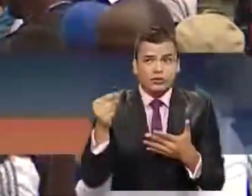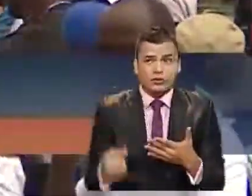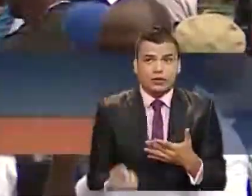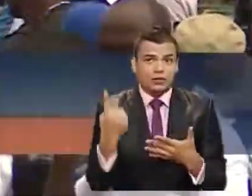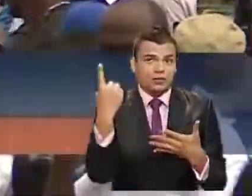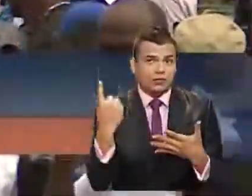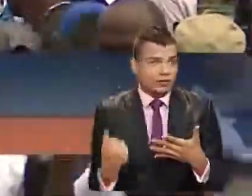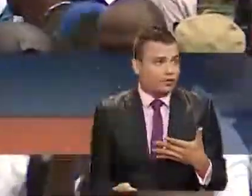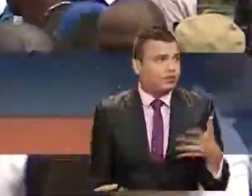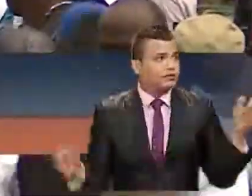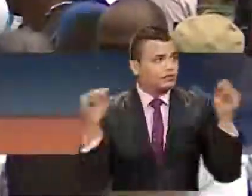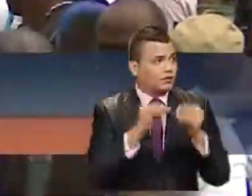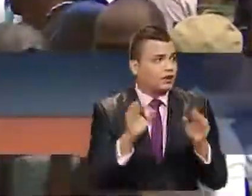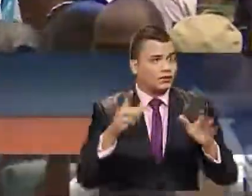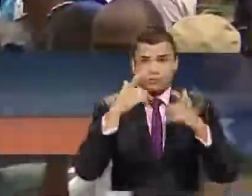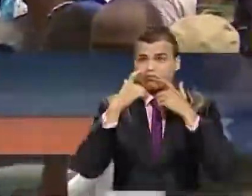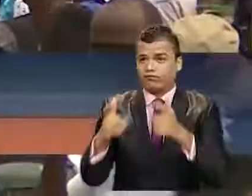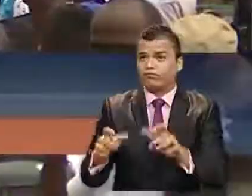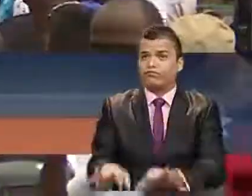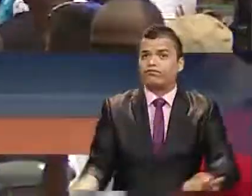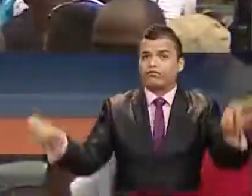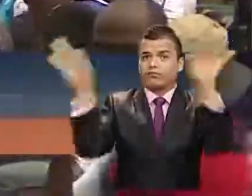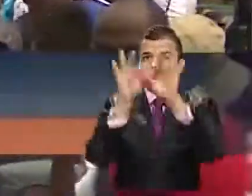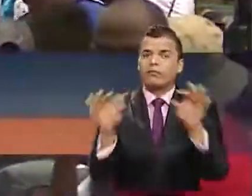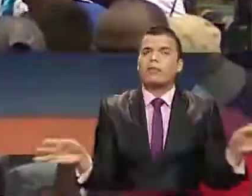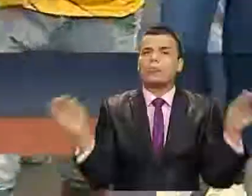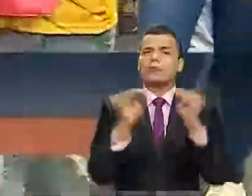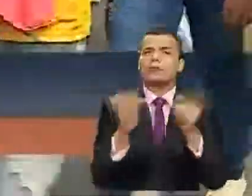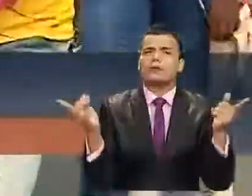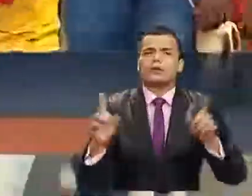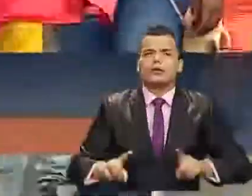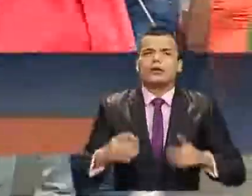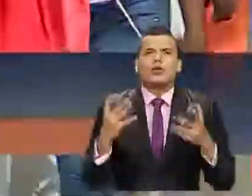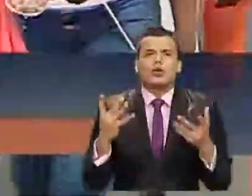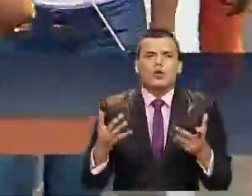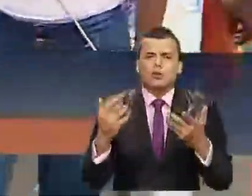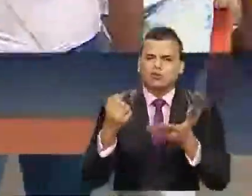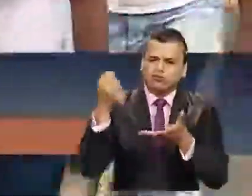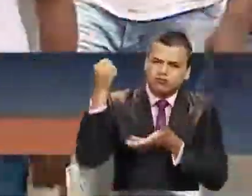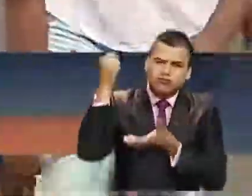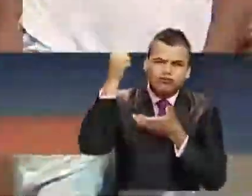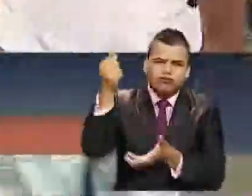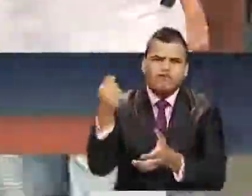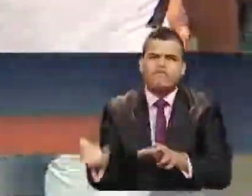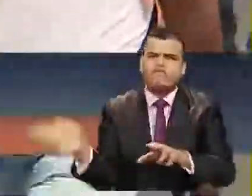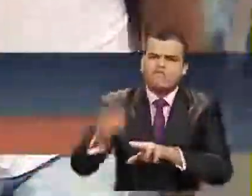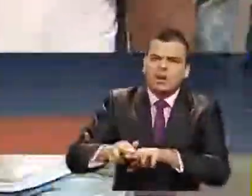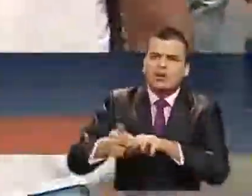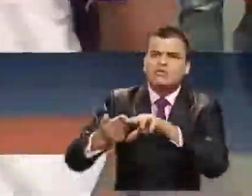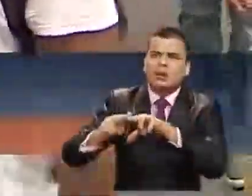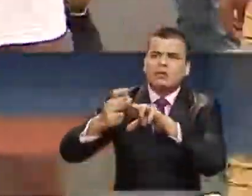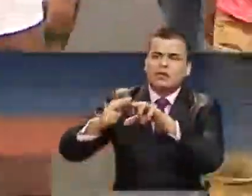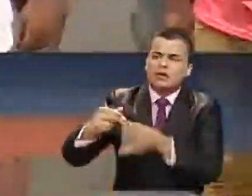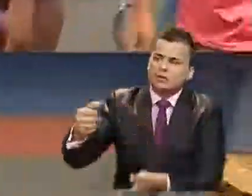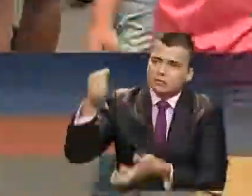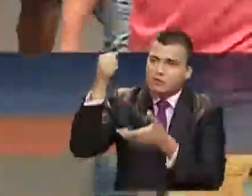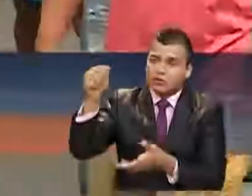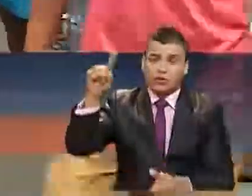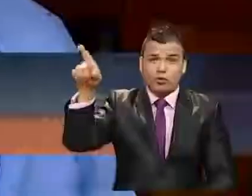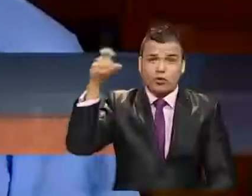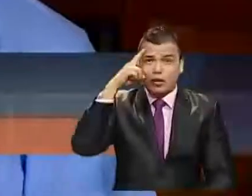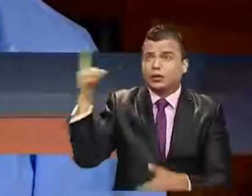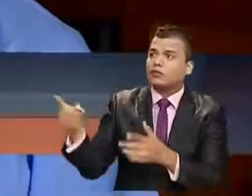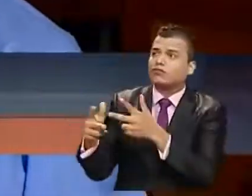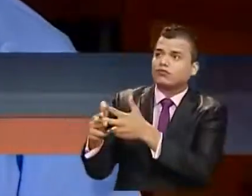si éste es fundamental pero además cómo se va a nutrir ese fondo y entonces en eso tienen que el gobierno hacer un crédito